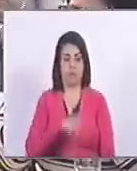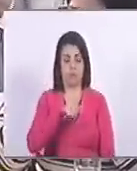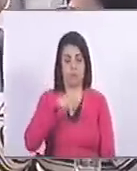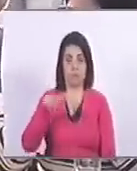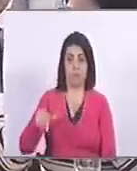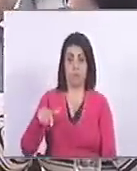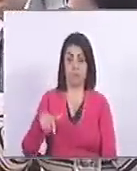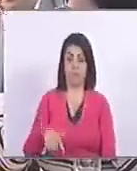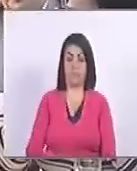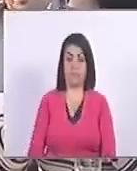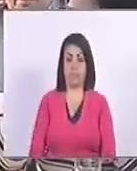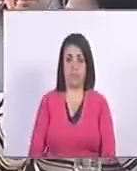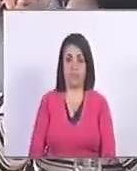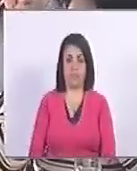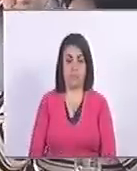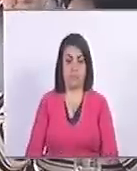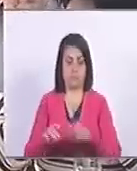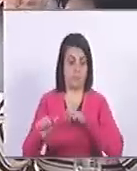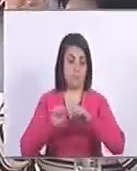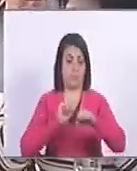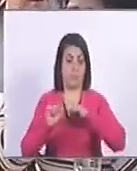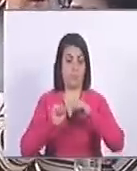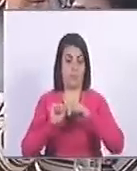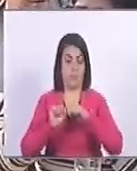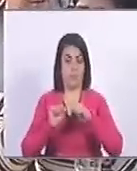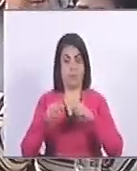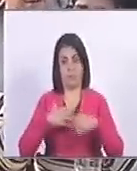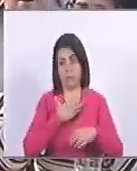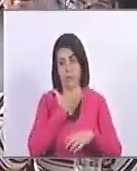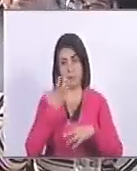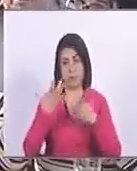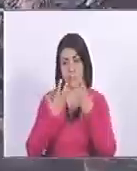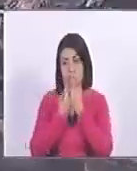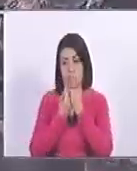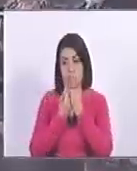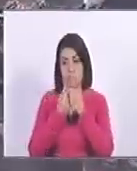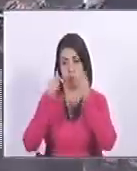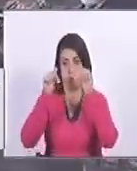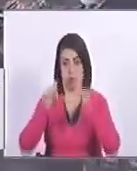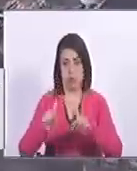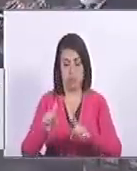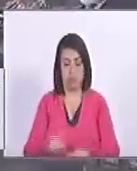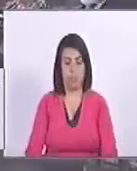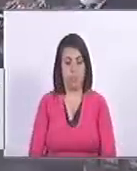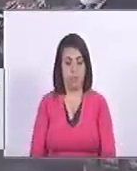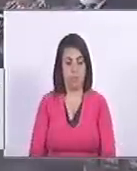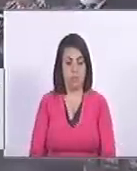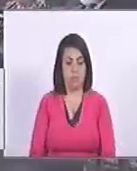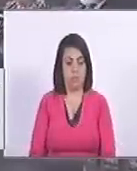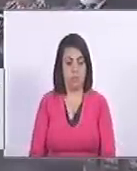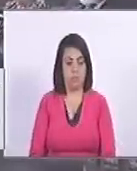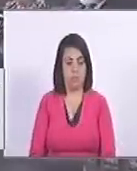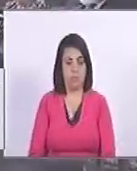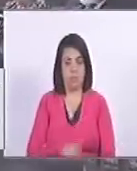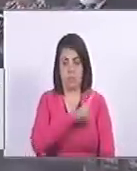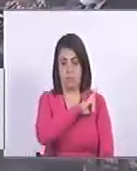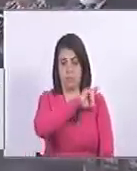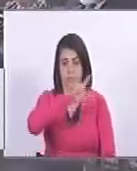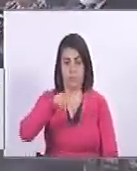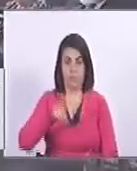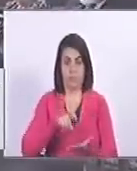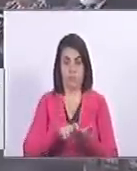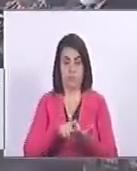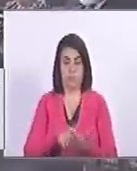personalidades de estos movimientos pluralistas que nos acompañan el día de hoy. Directiva